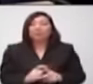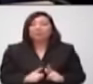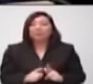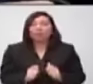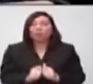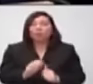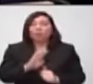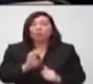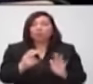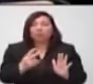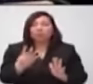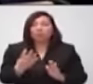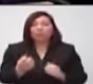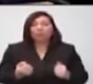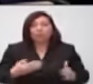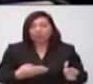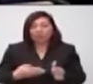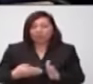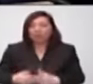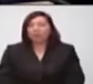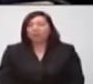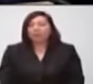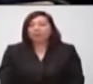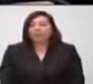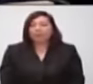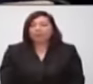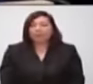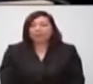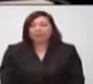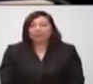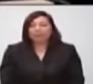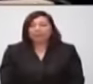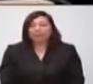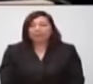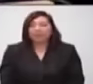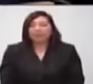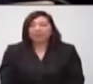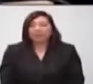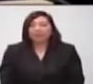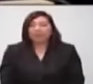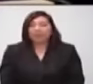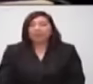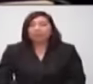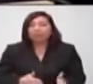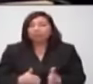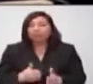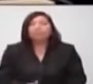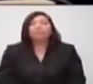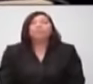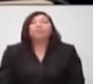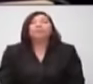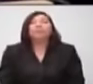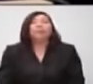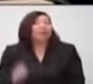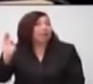con 474 vehículos. La próxima lámina, por favor. Tenemos el corredor